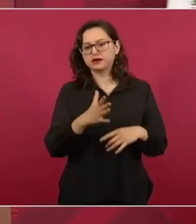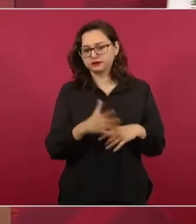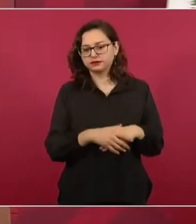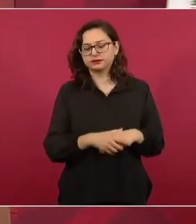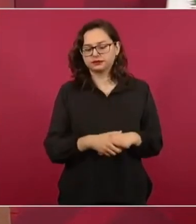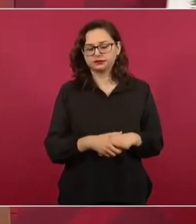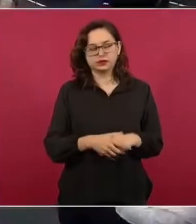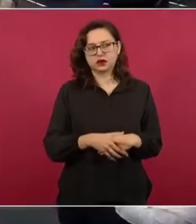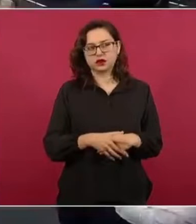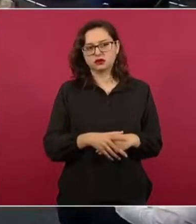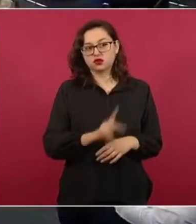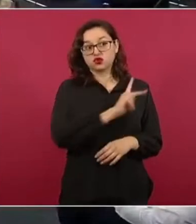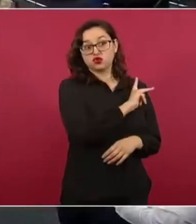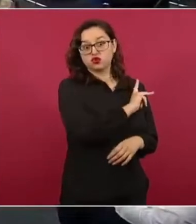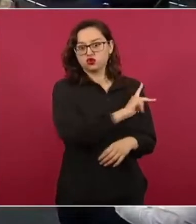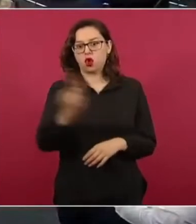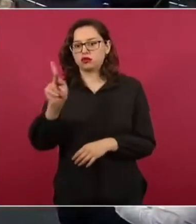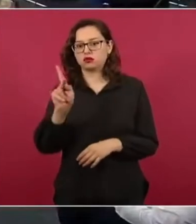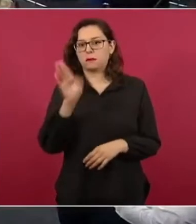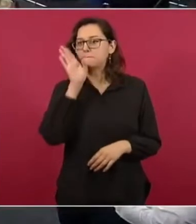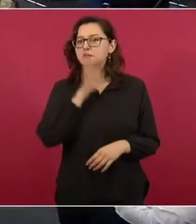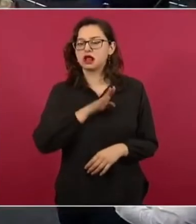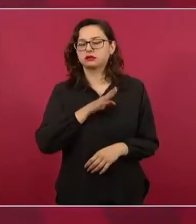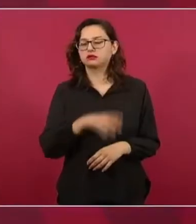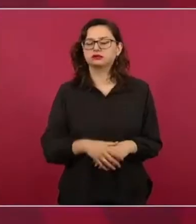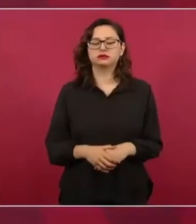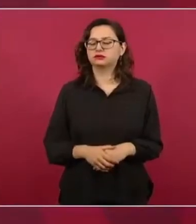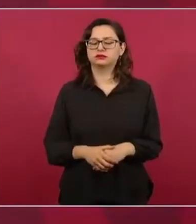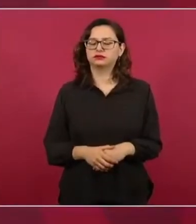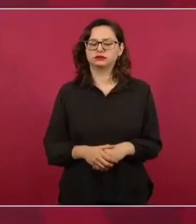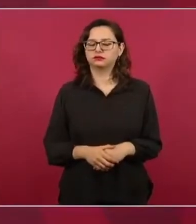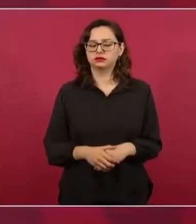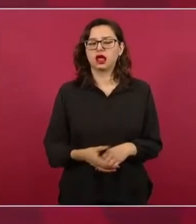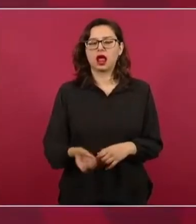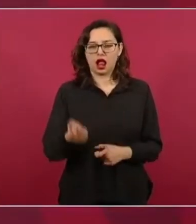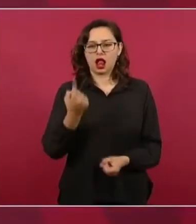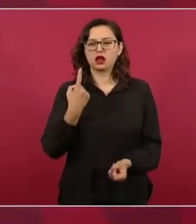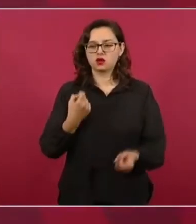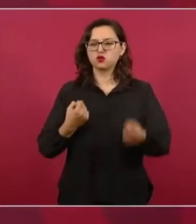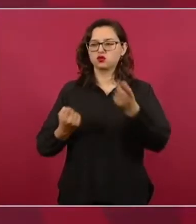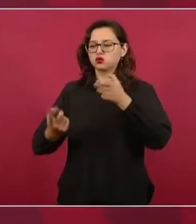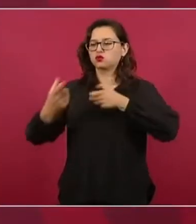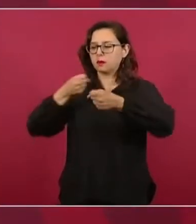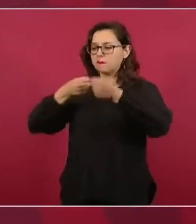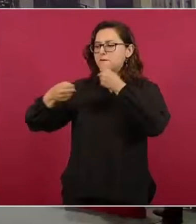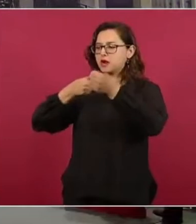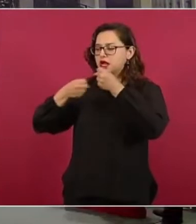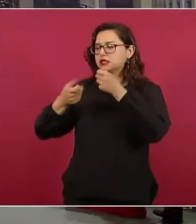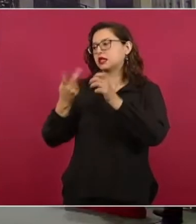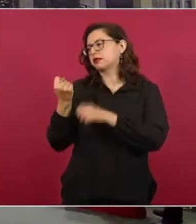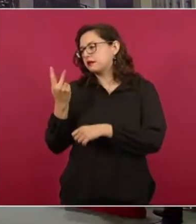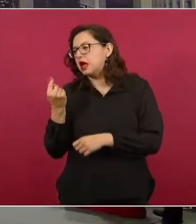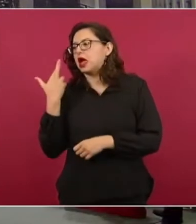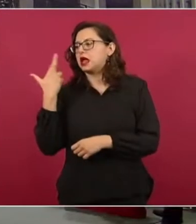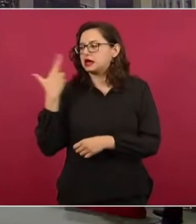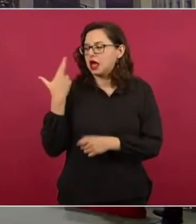Es que se fue conformando una prensa o se fueron creando medios de